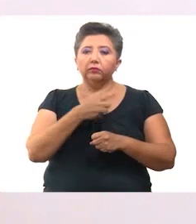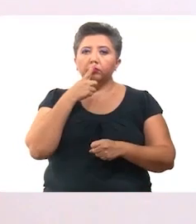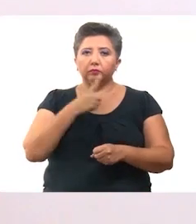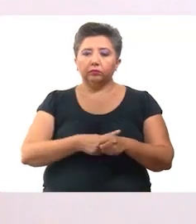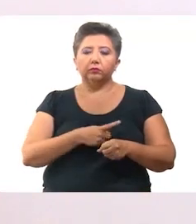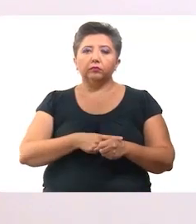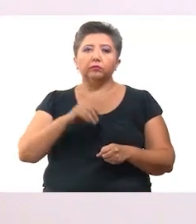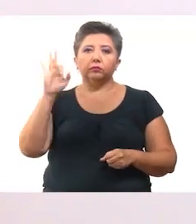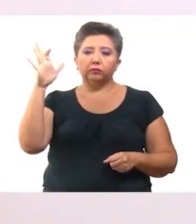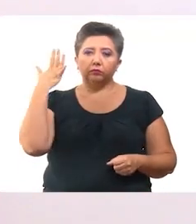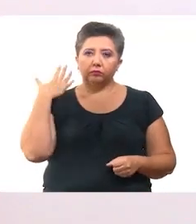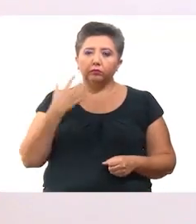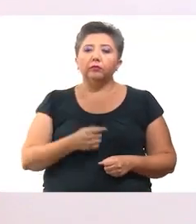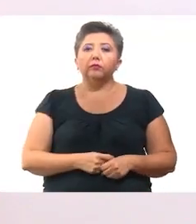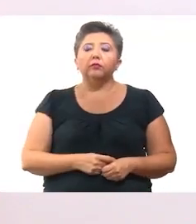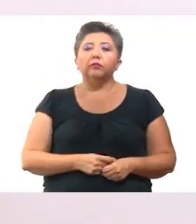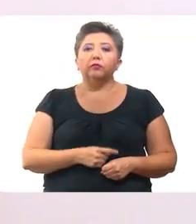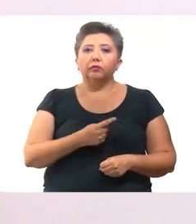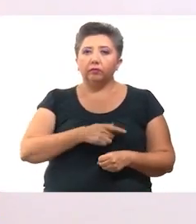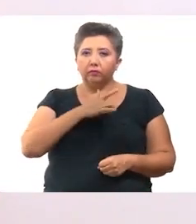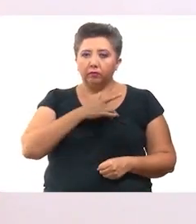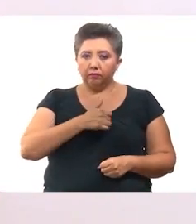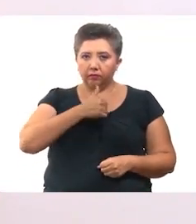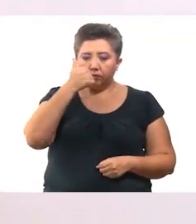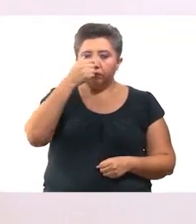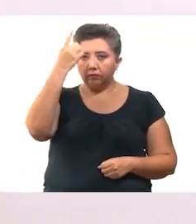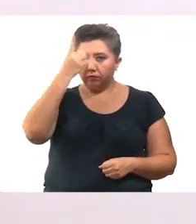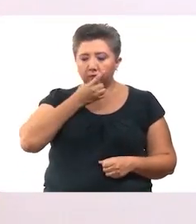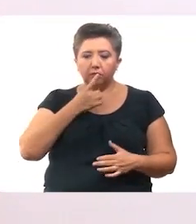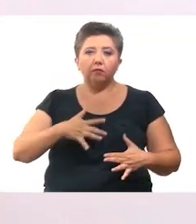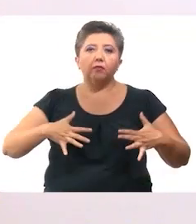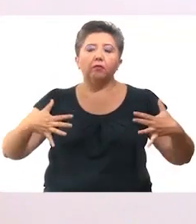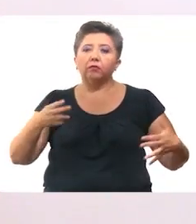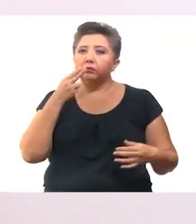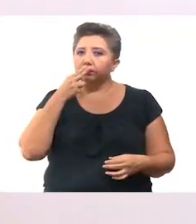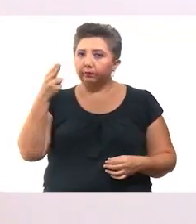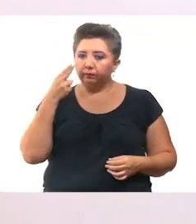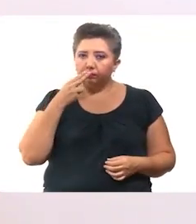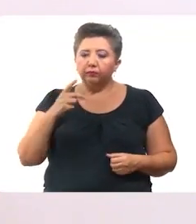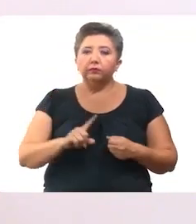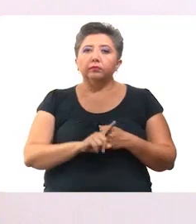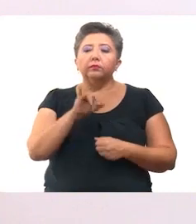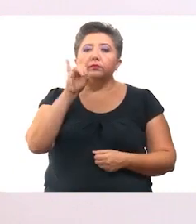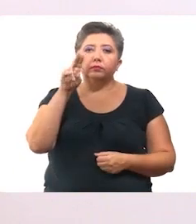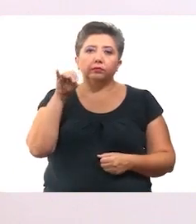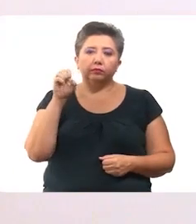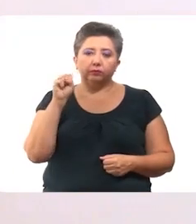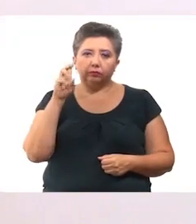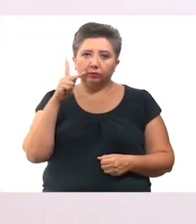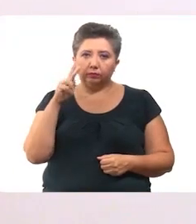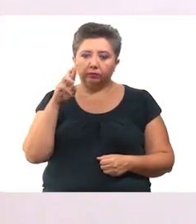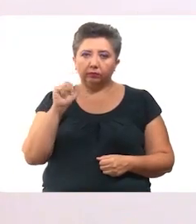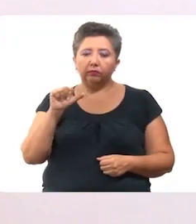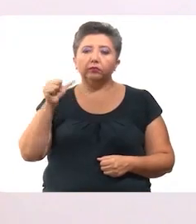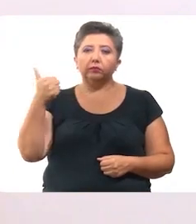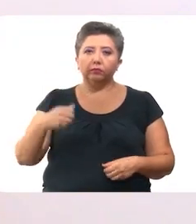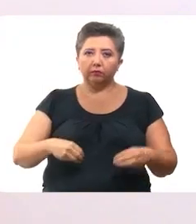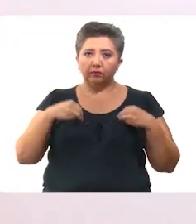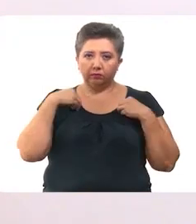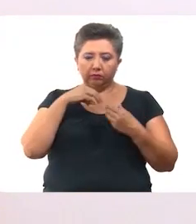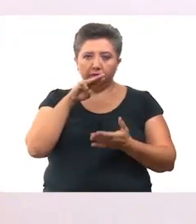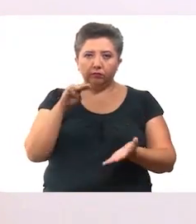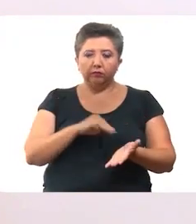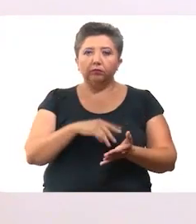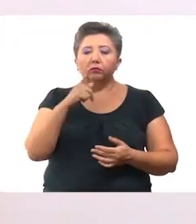Sus principales enfermedades fueron hipertensión arterial, diabetes, obesidad, tabaquismo e inmunosupresión. 11 residían en